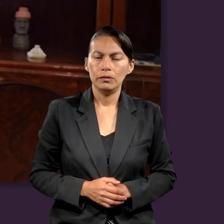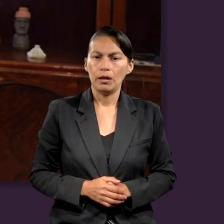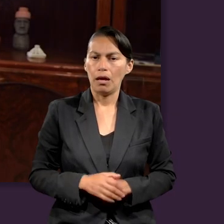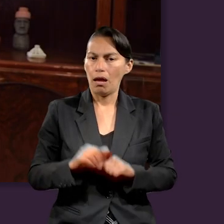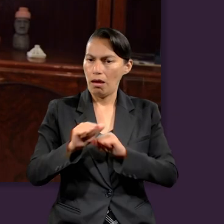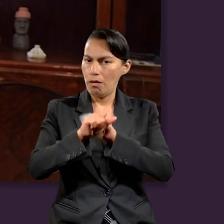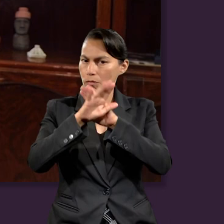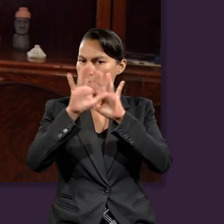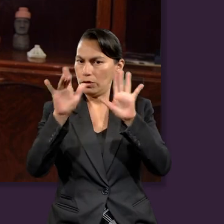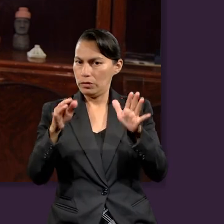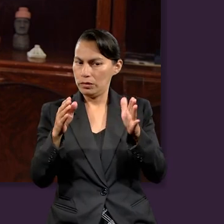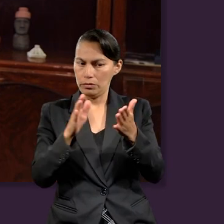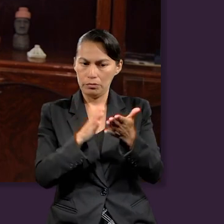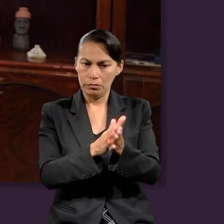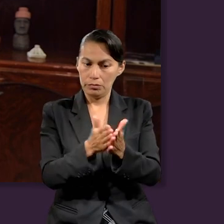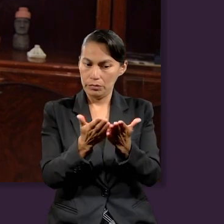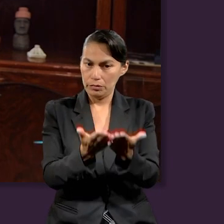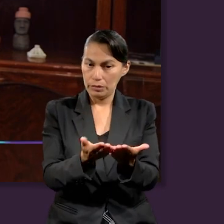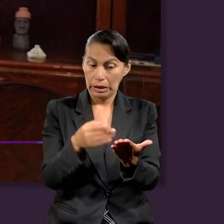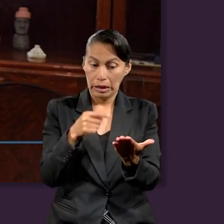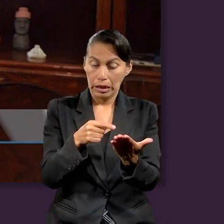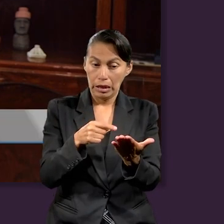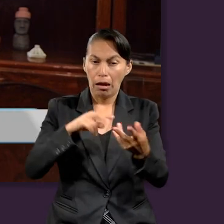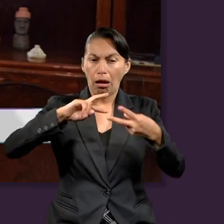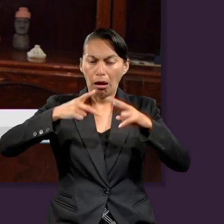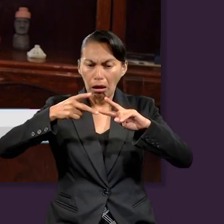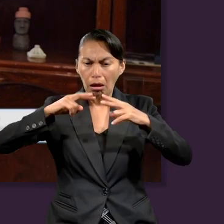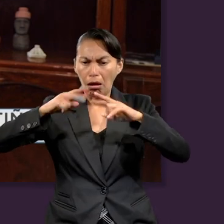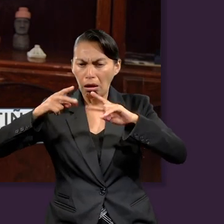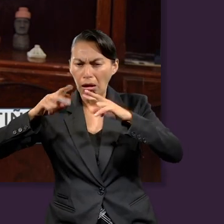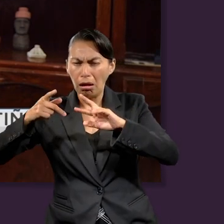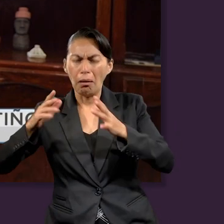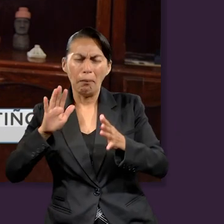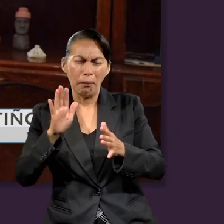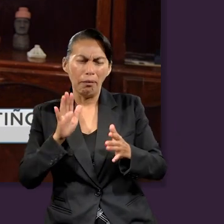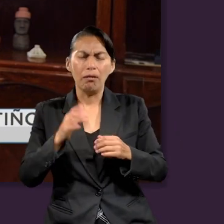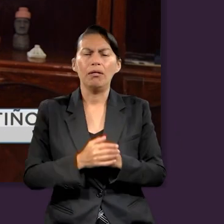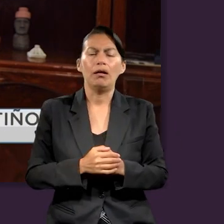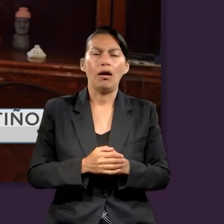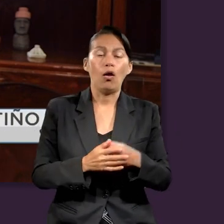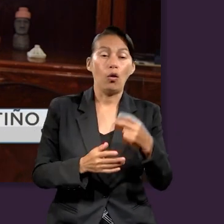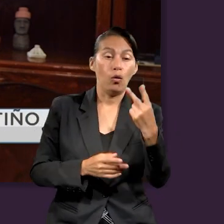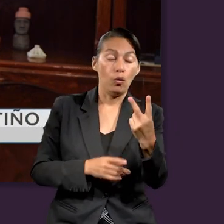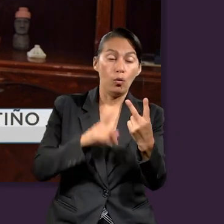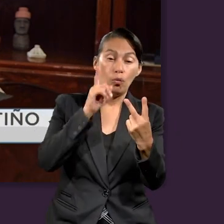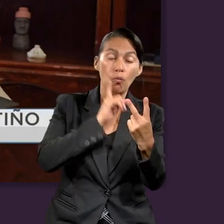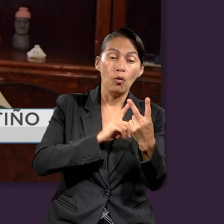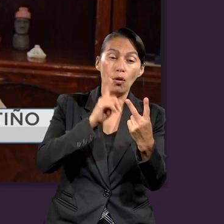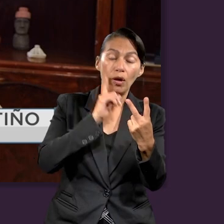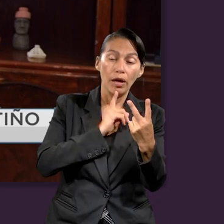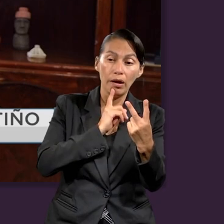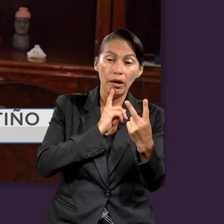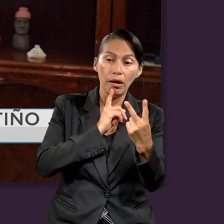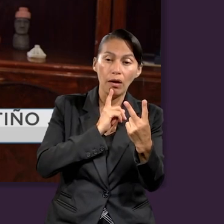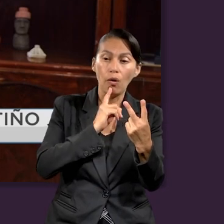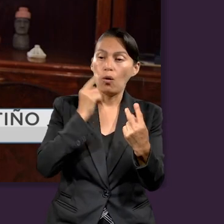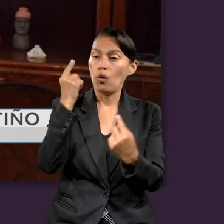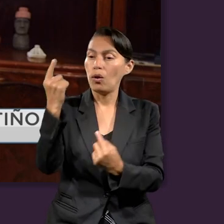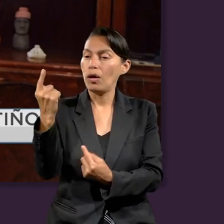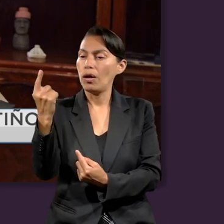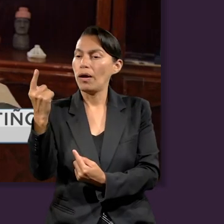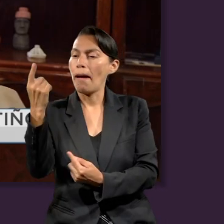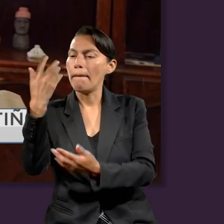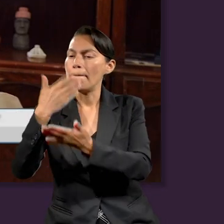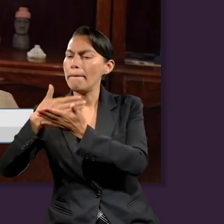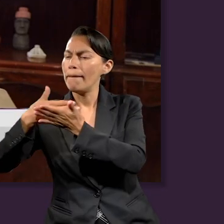El libro del Apocalipsis es un libro de contrastes. Y nos presenta también el contraste entre dos mujeres. Una